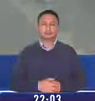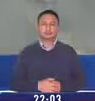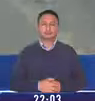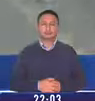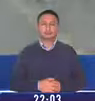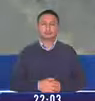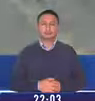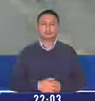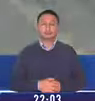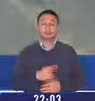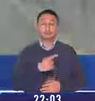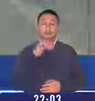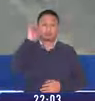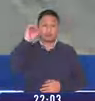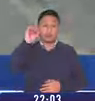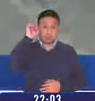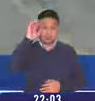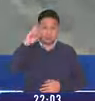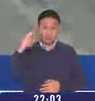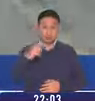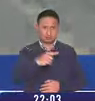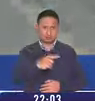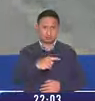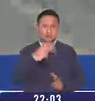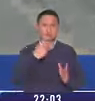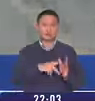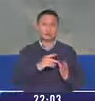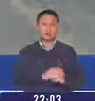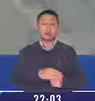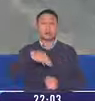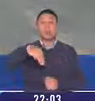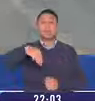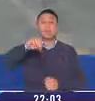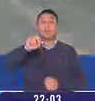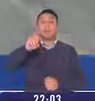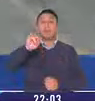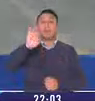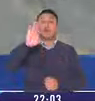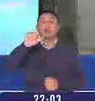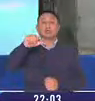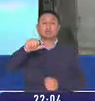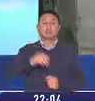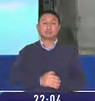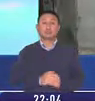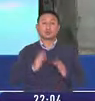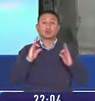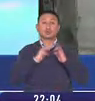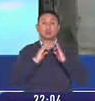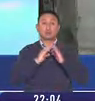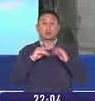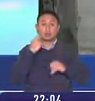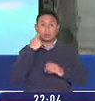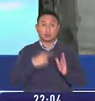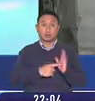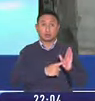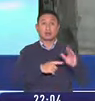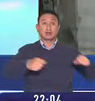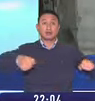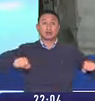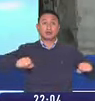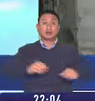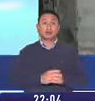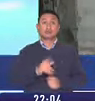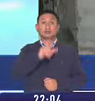Los videos muestran un poco de lo que se vive en La Morita, sector del Valle de Tumbaco. Aquí, por ejemplo, en una motocicleta,